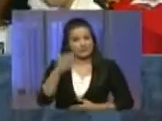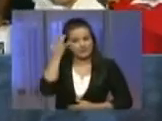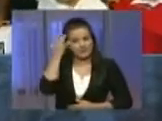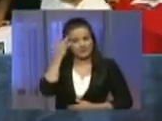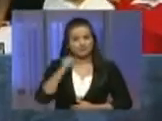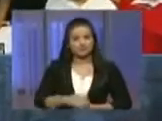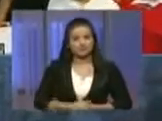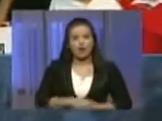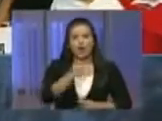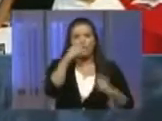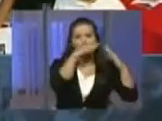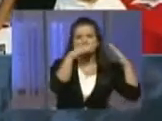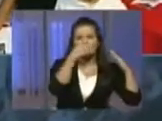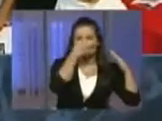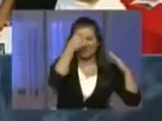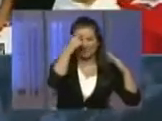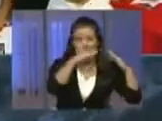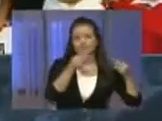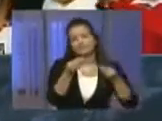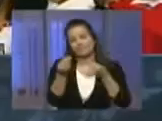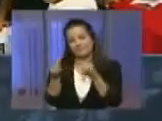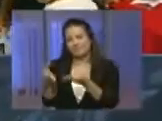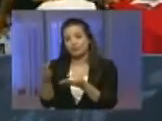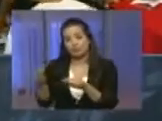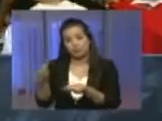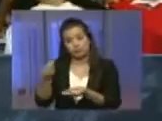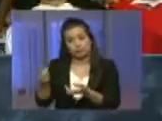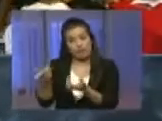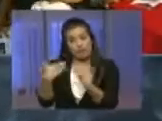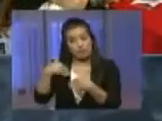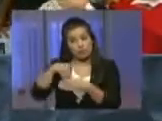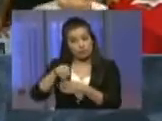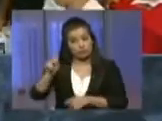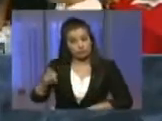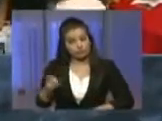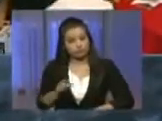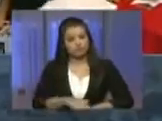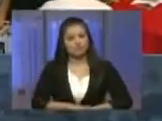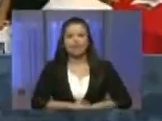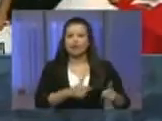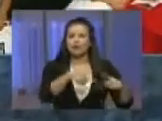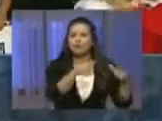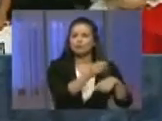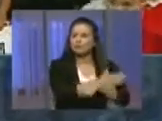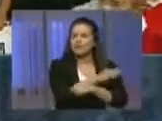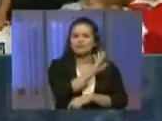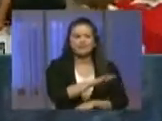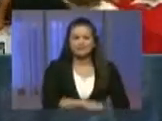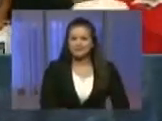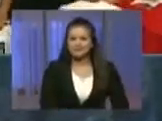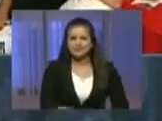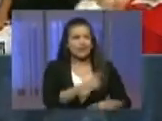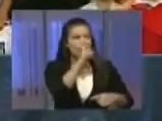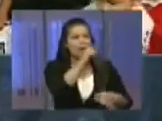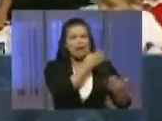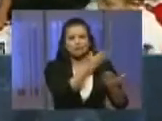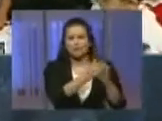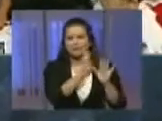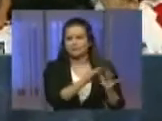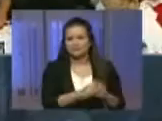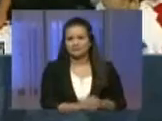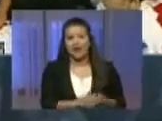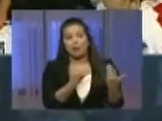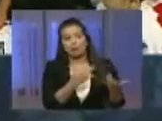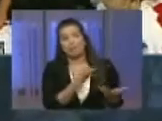así son ellos todavía son así y ahora son peores es así un programa como este